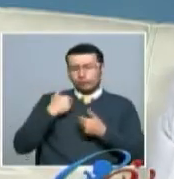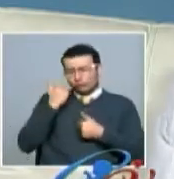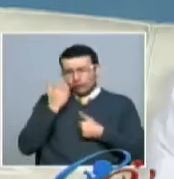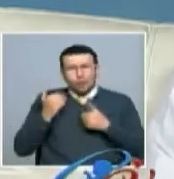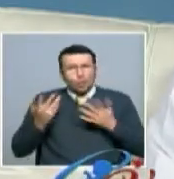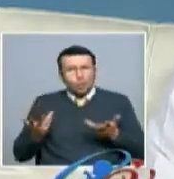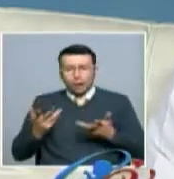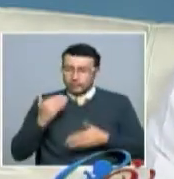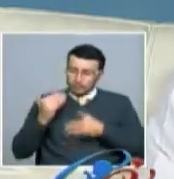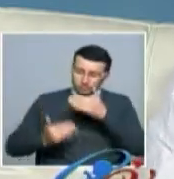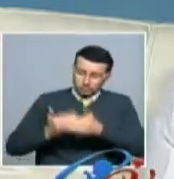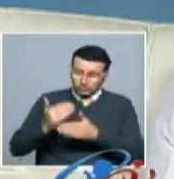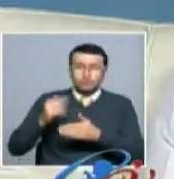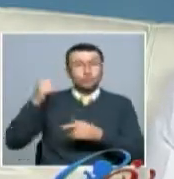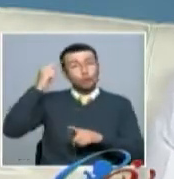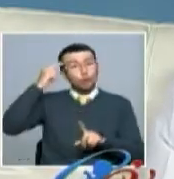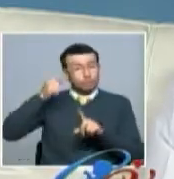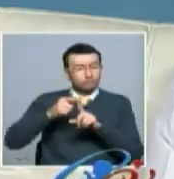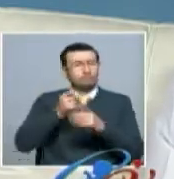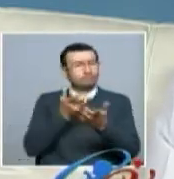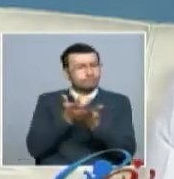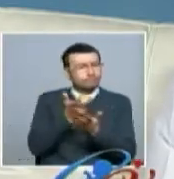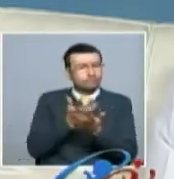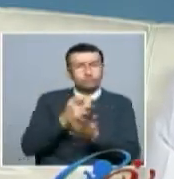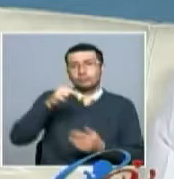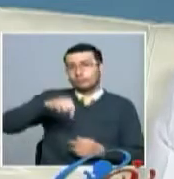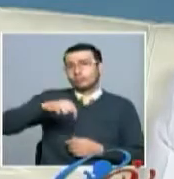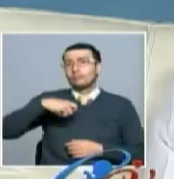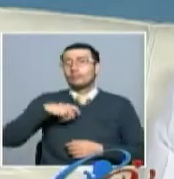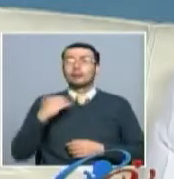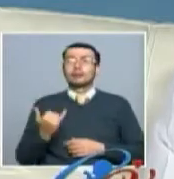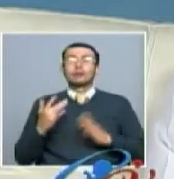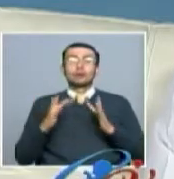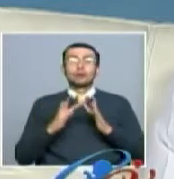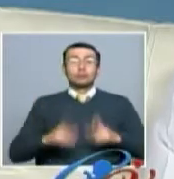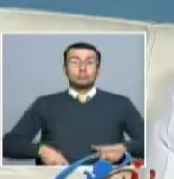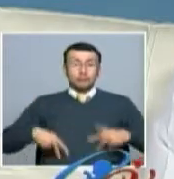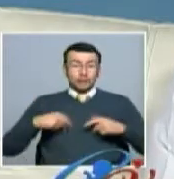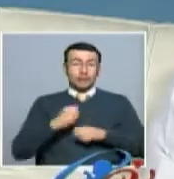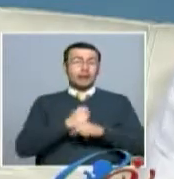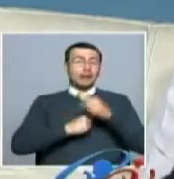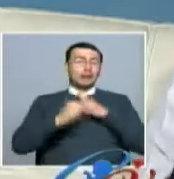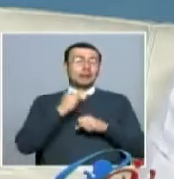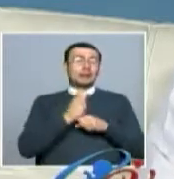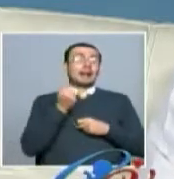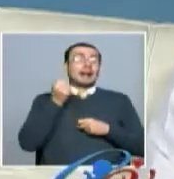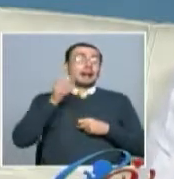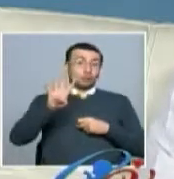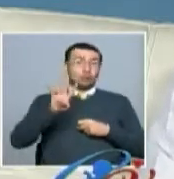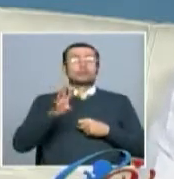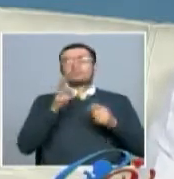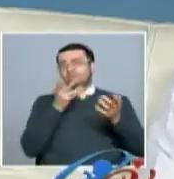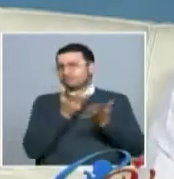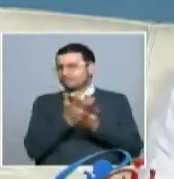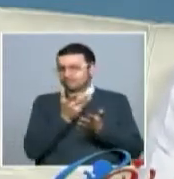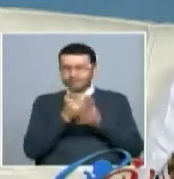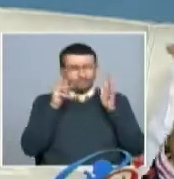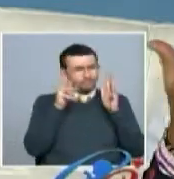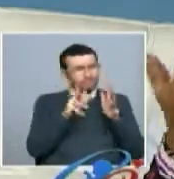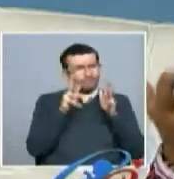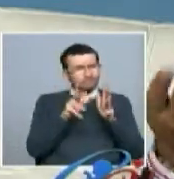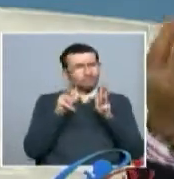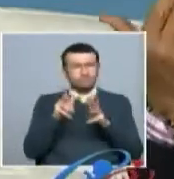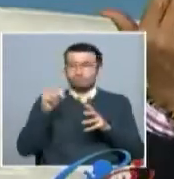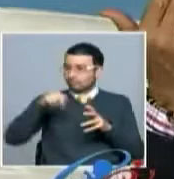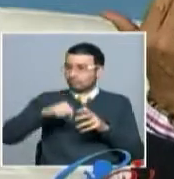cursando. Esa es la finalidad que nosotros tenemos en Conexión Vital desde hace 14 años y continuamos en esta labor.